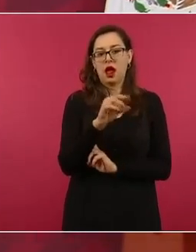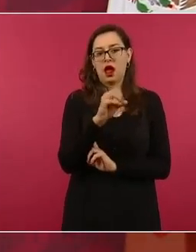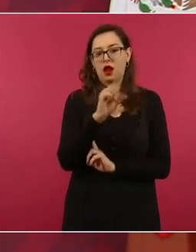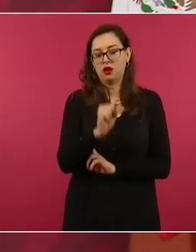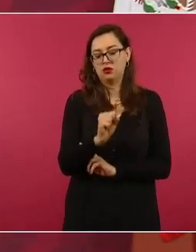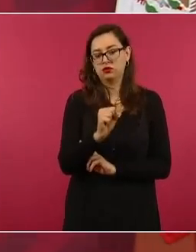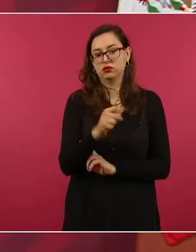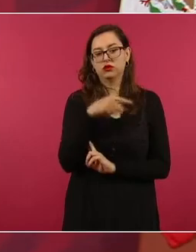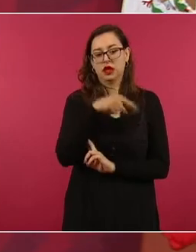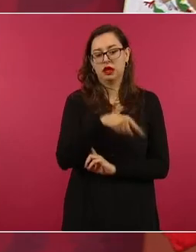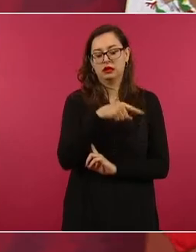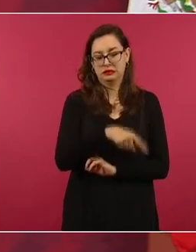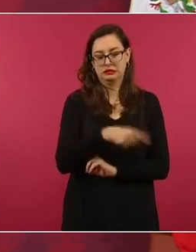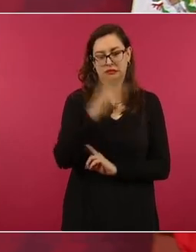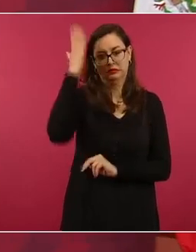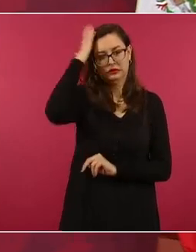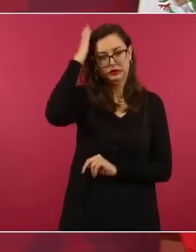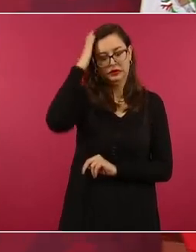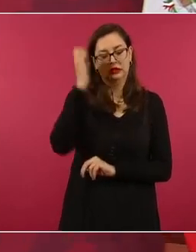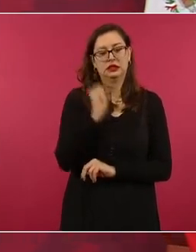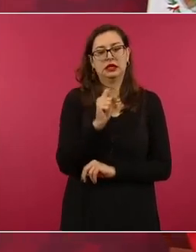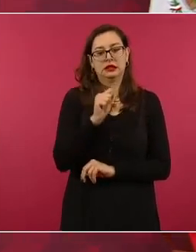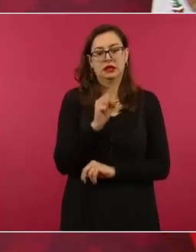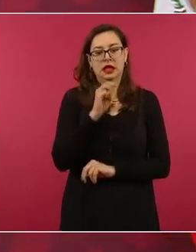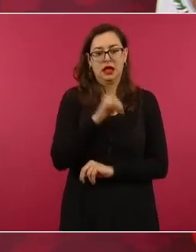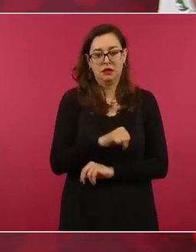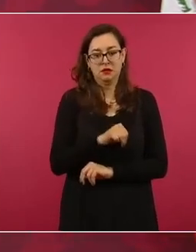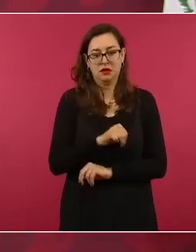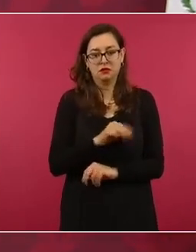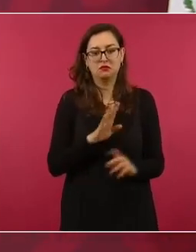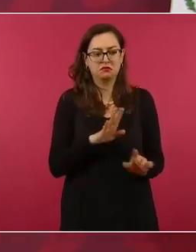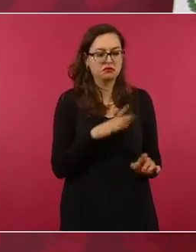y estuvimos platicando, y él votó